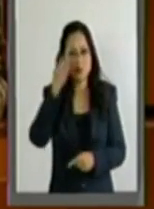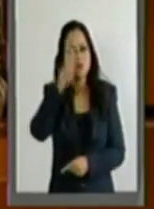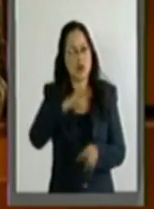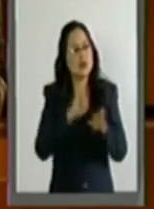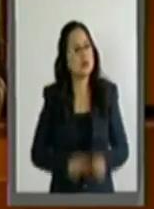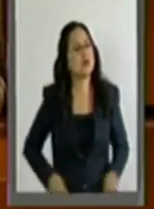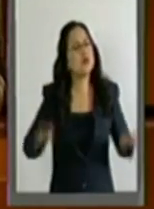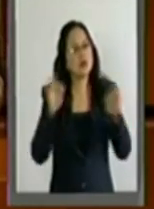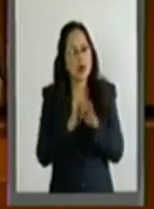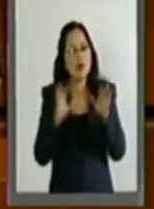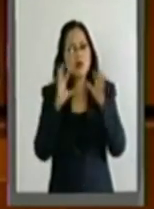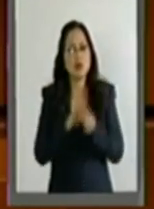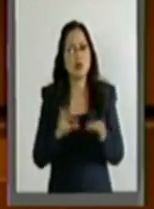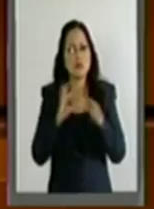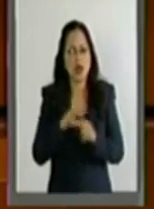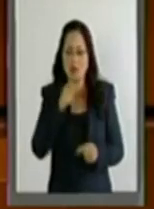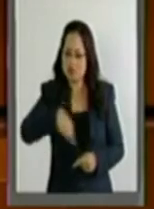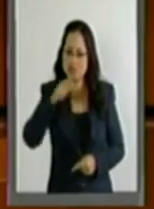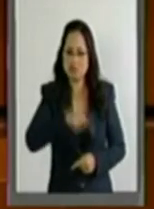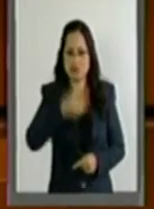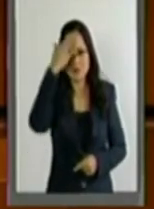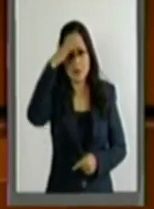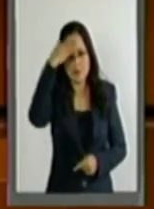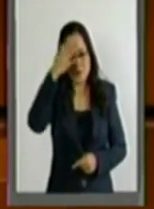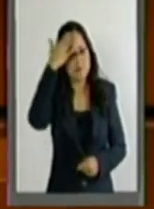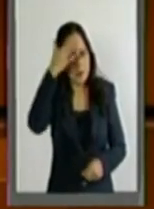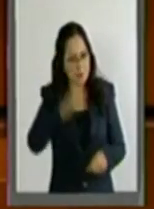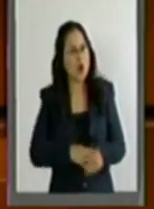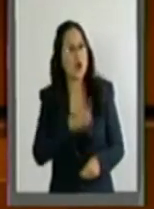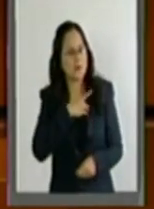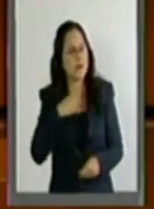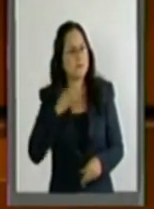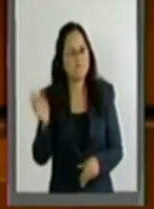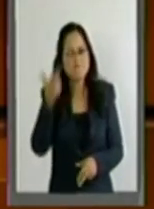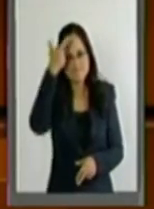pena, como aquí se dijo, que tengamos memoria.